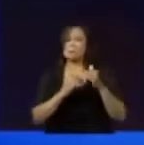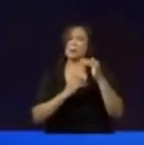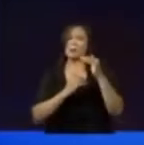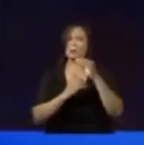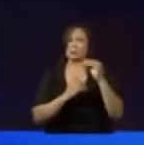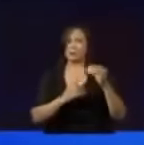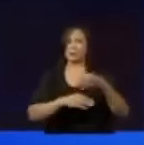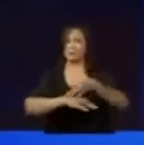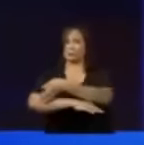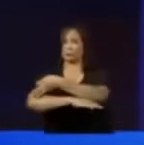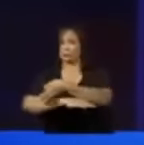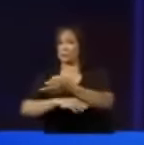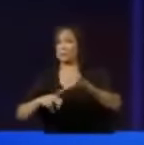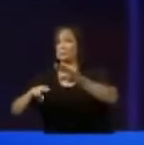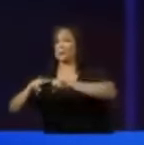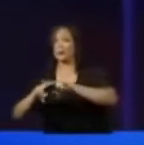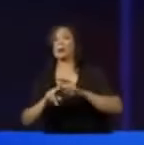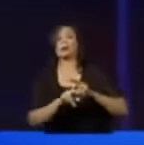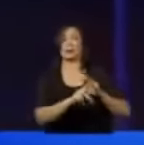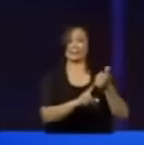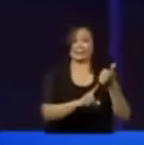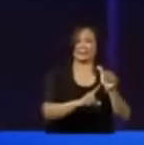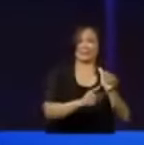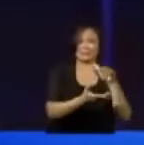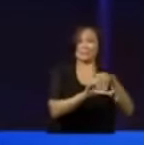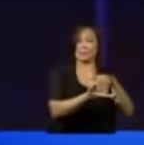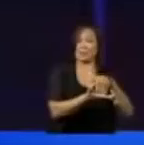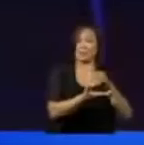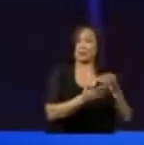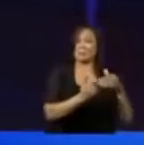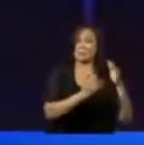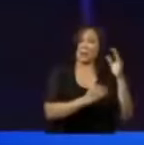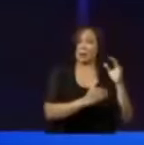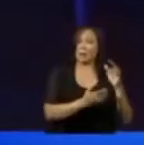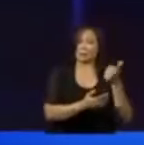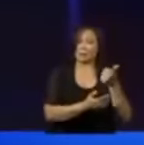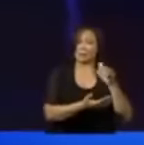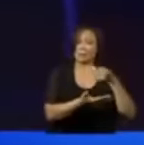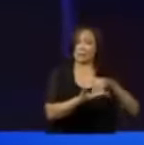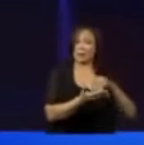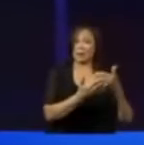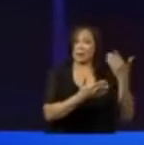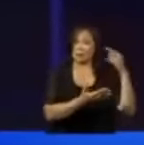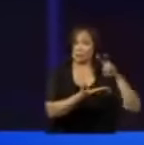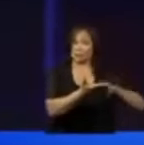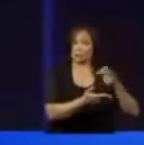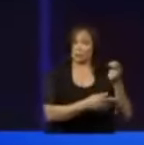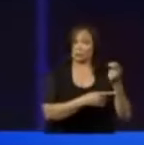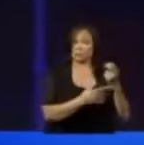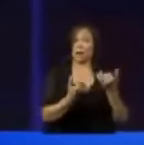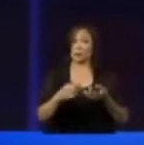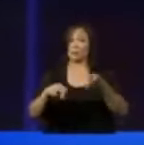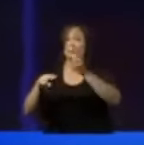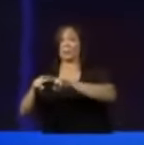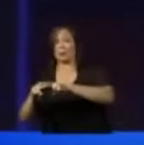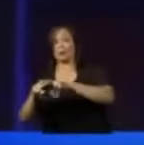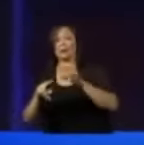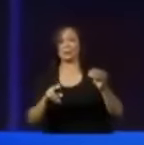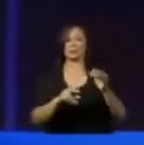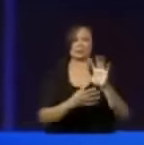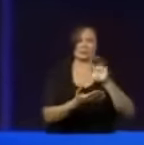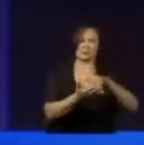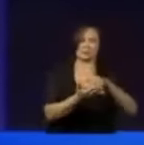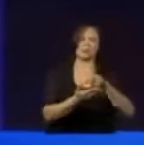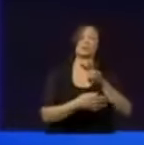más los que están en la frontera, versus poco más de 10,000 pesos que ganaban en el 2012 y mucho más